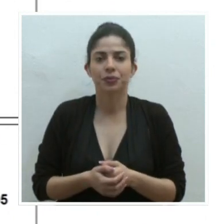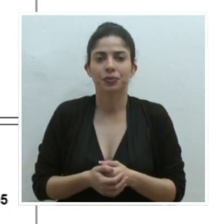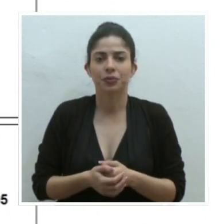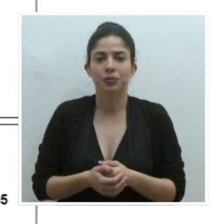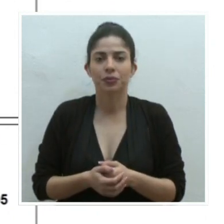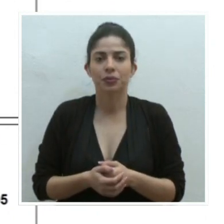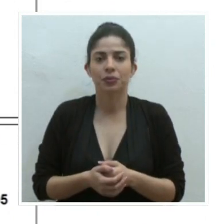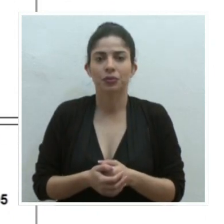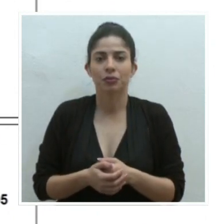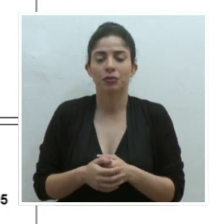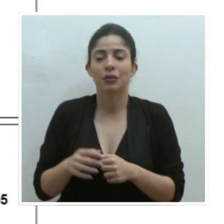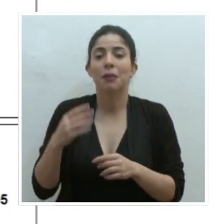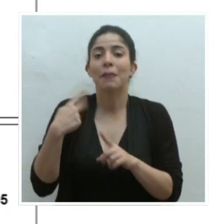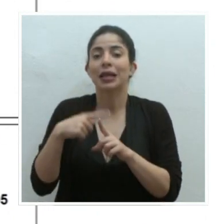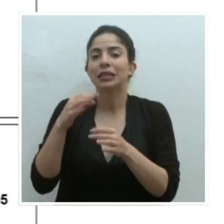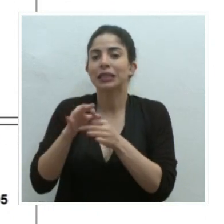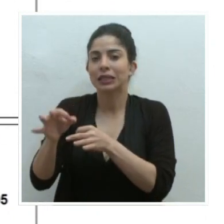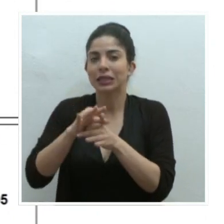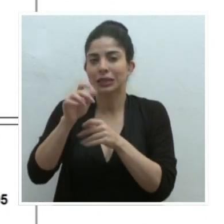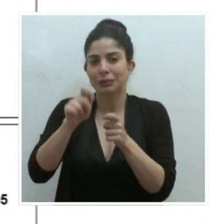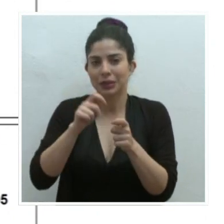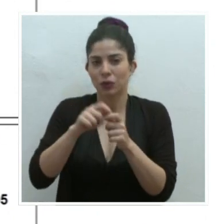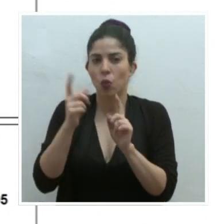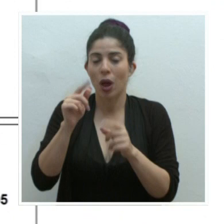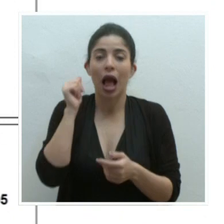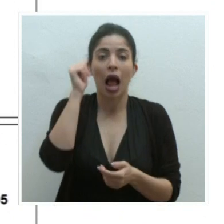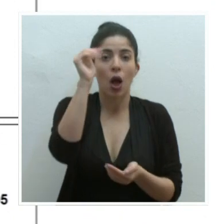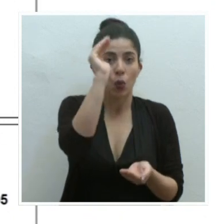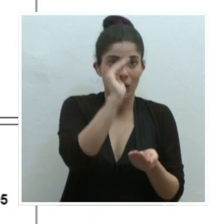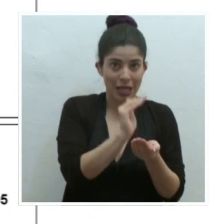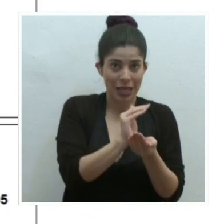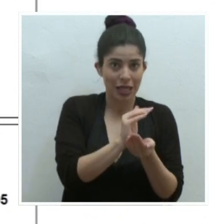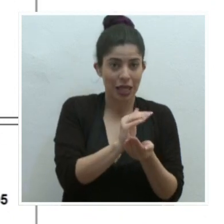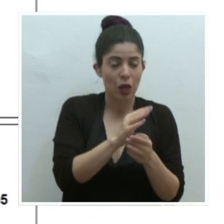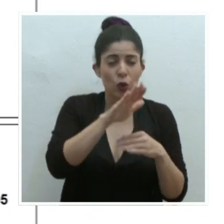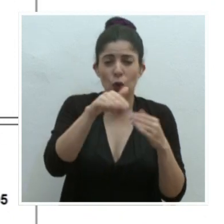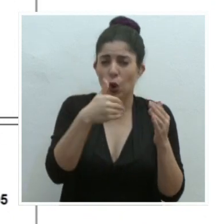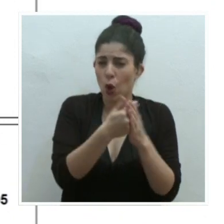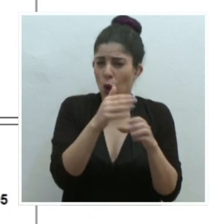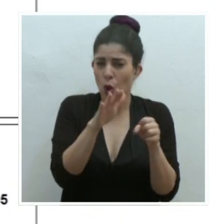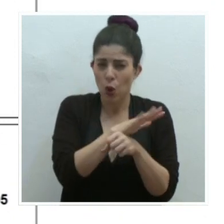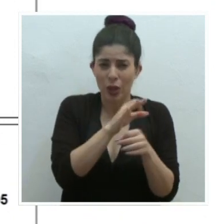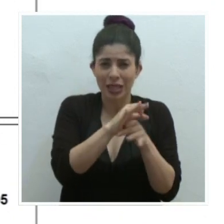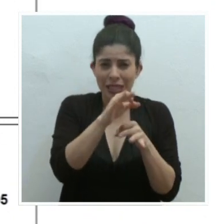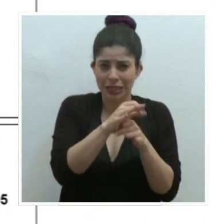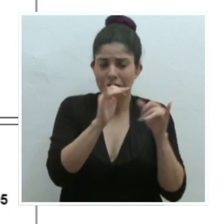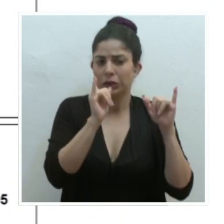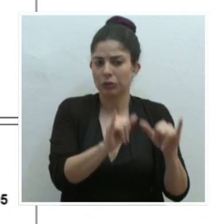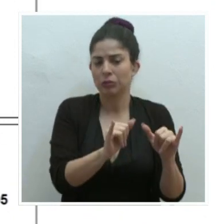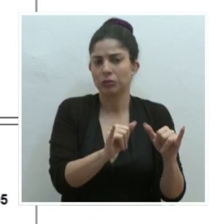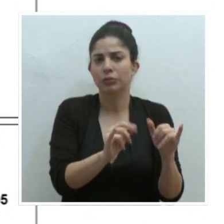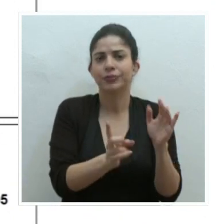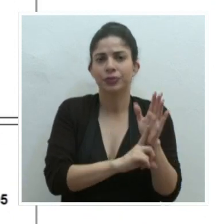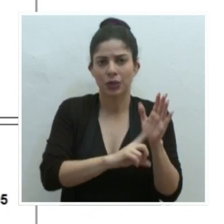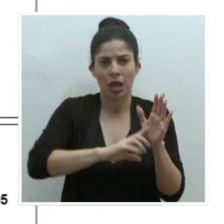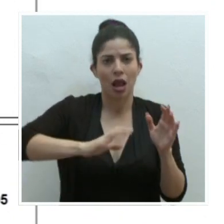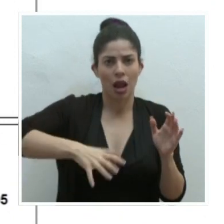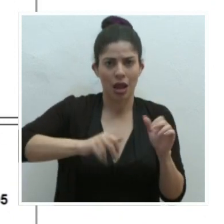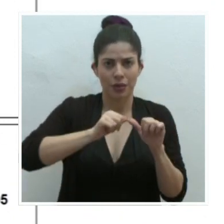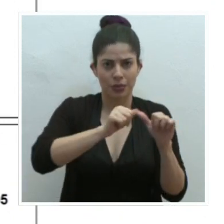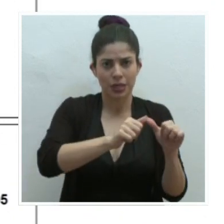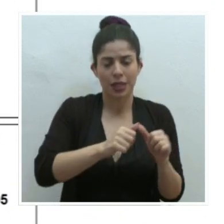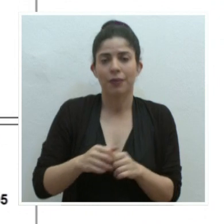y también distritos específicos. El cantón de Alajuelita, todos sus distritos en alerta naranja.